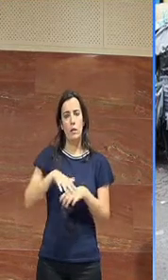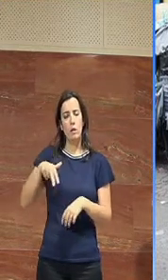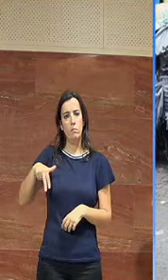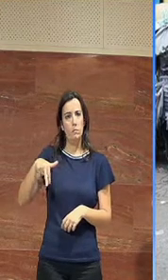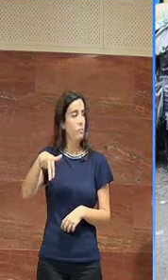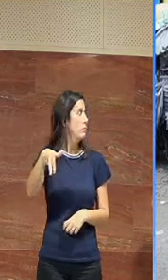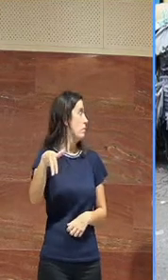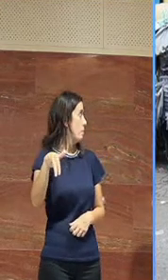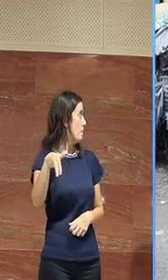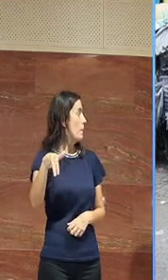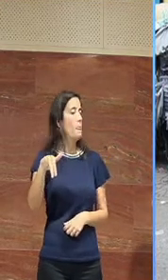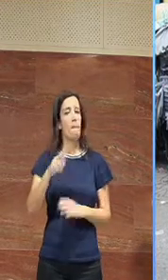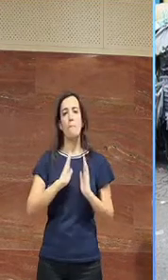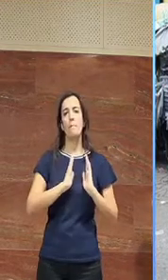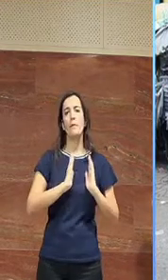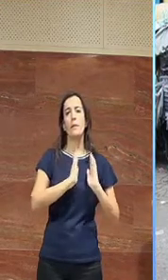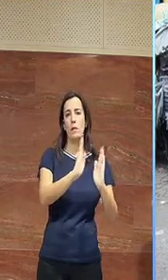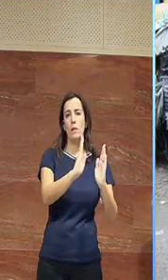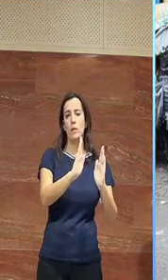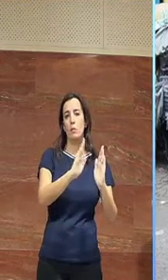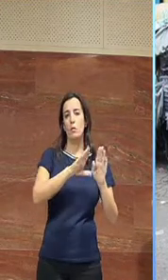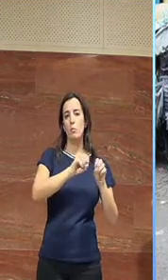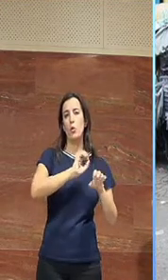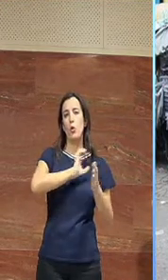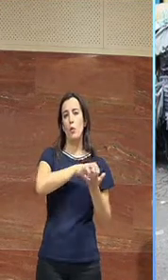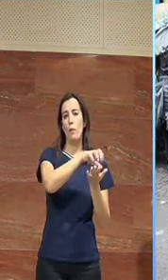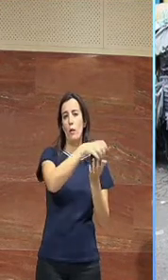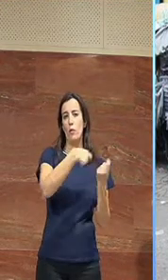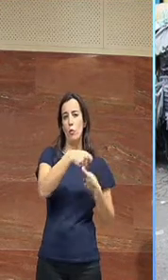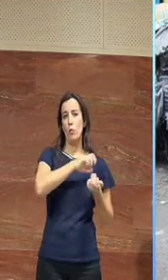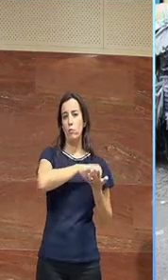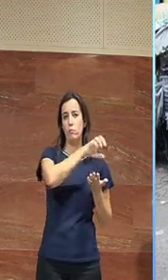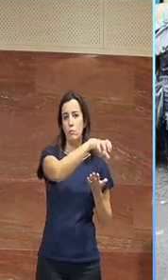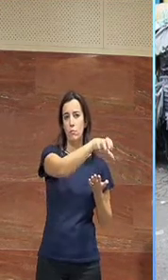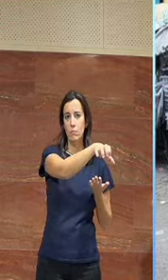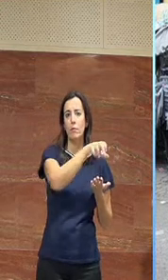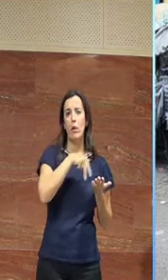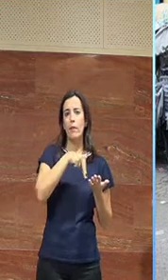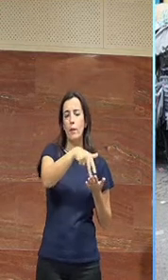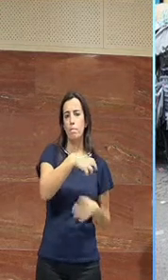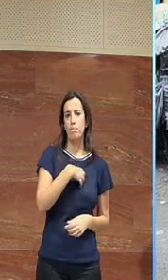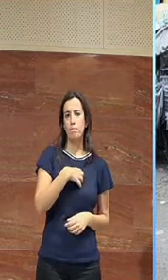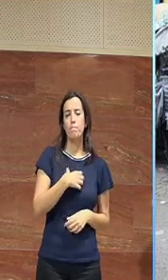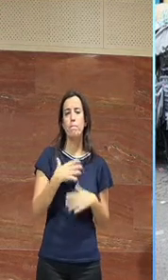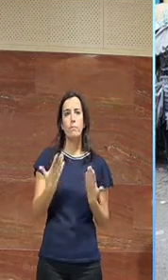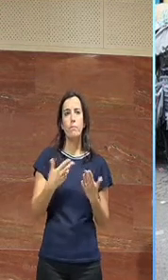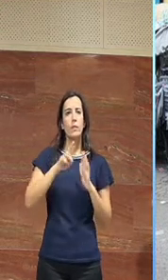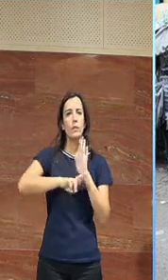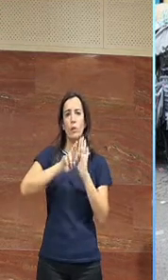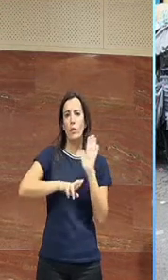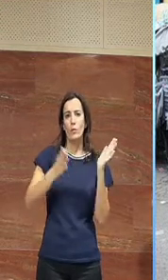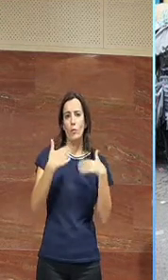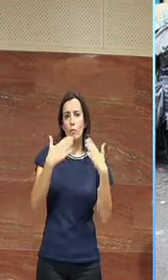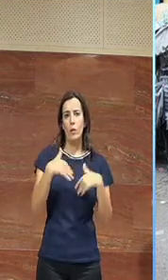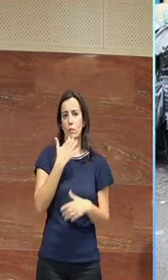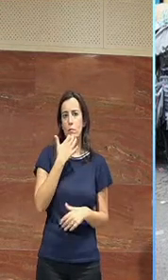los viarios, las aceras están ocupados por el comercio informal. El hecho de que no existe una regulación, el hecho de